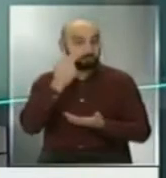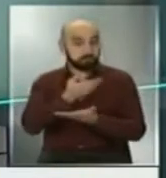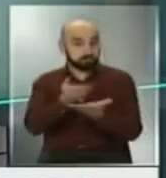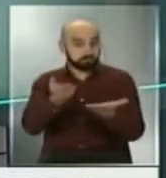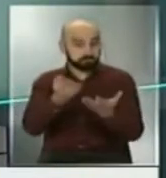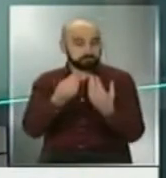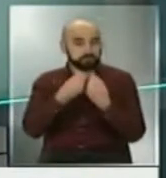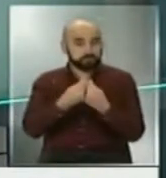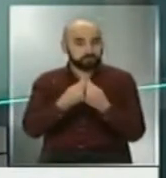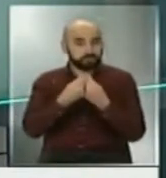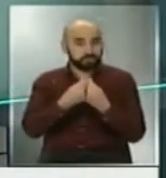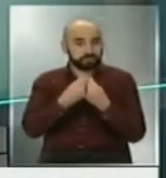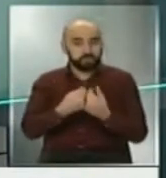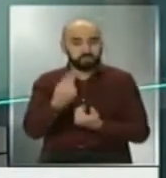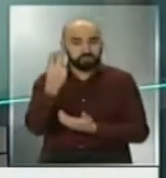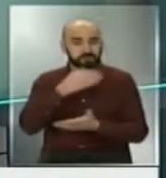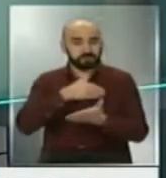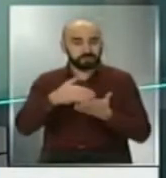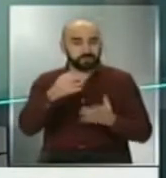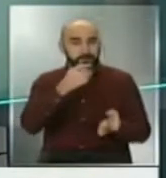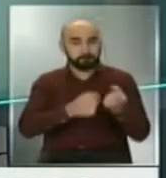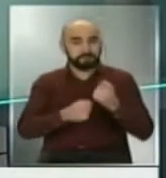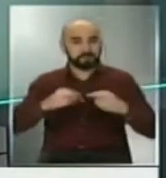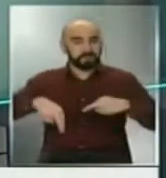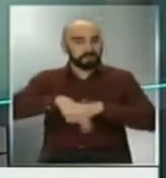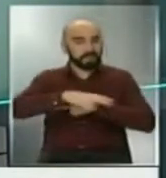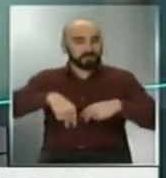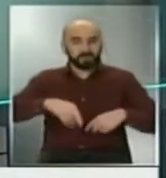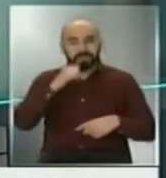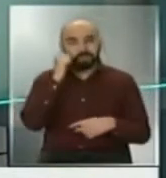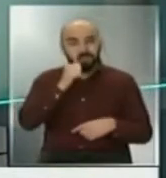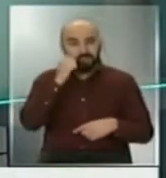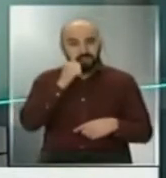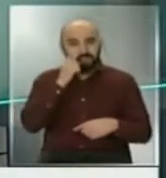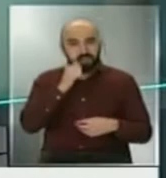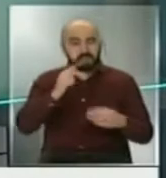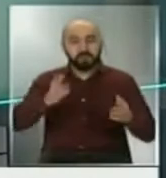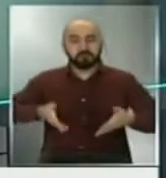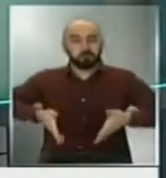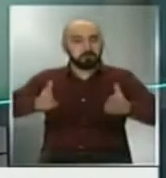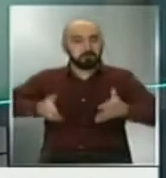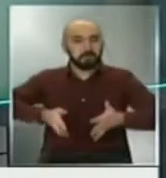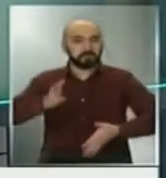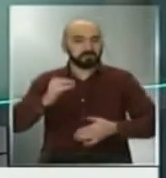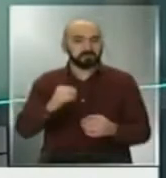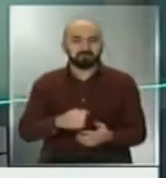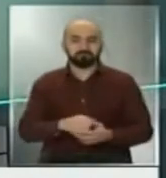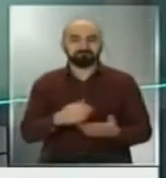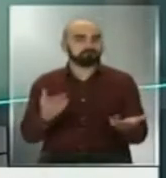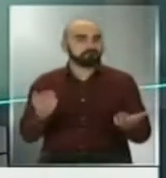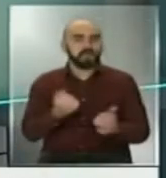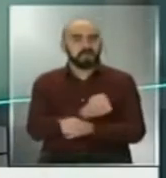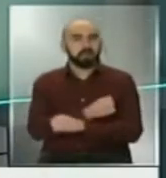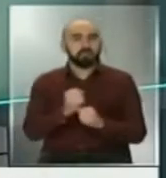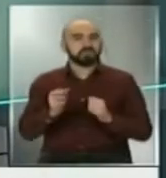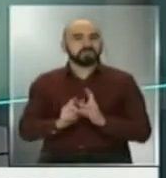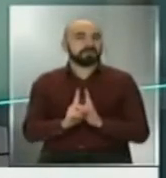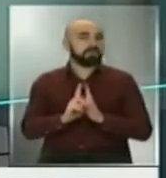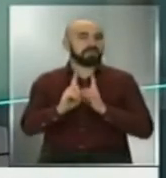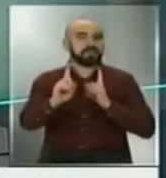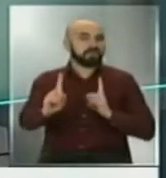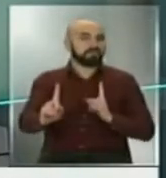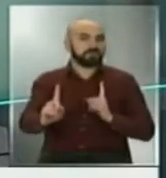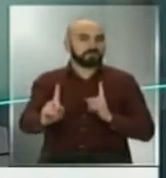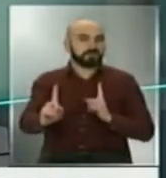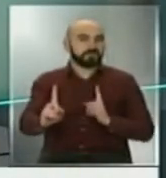en imágenes, repleto. 2 millones de personas, de hecho, transitan a diario por los paseos peatonales en los que es imposible mantener la